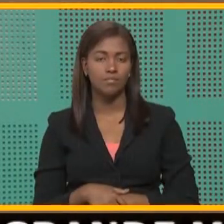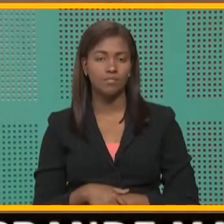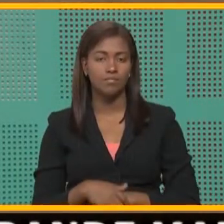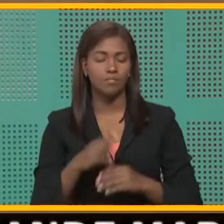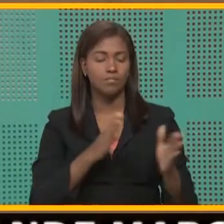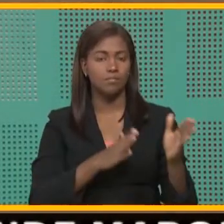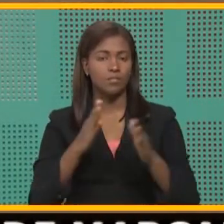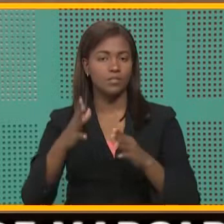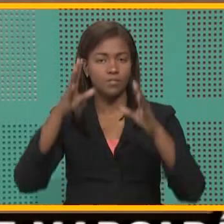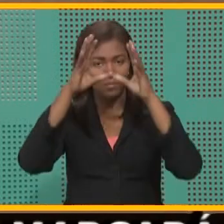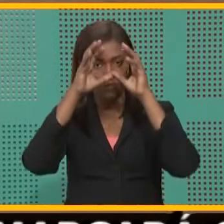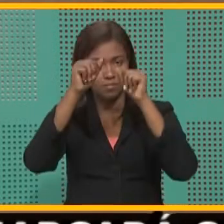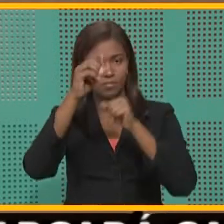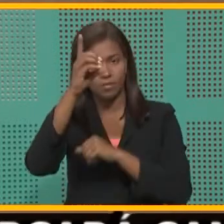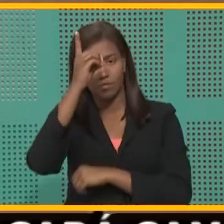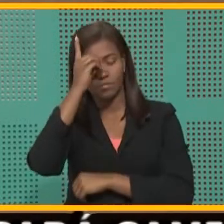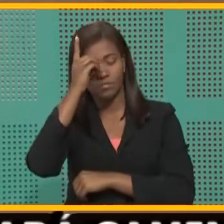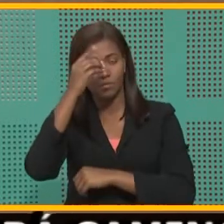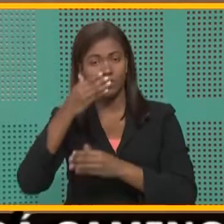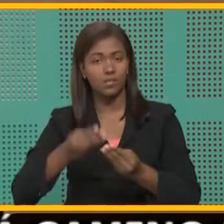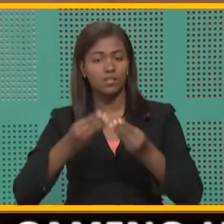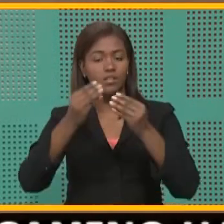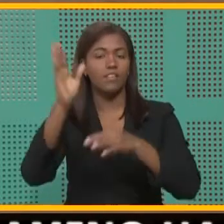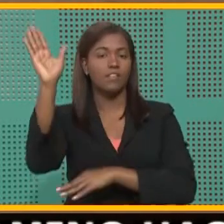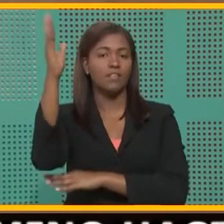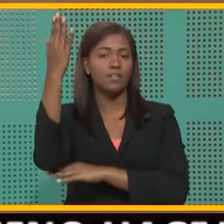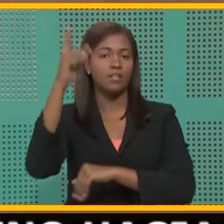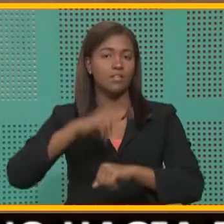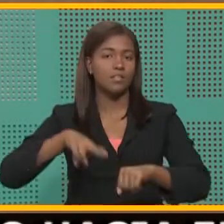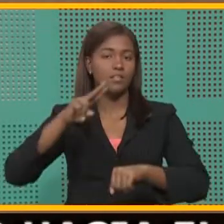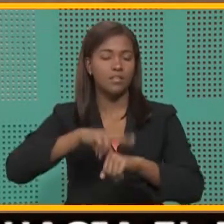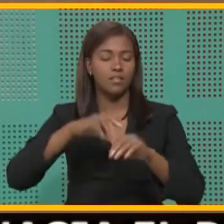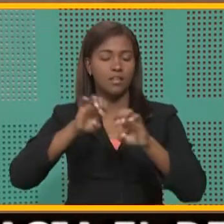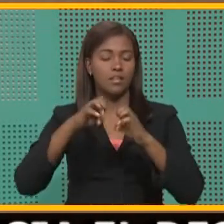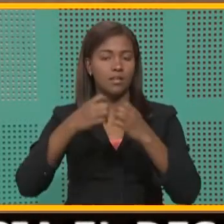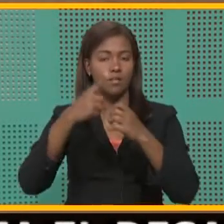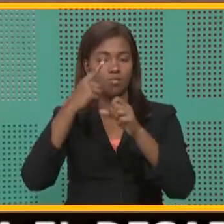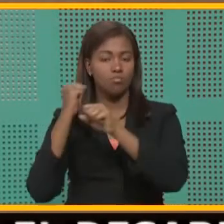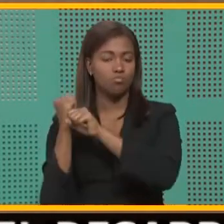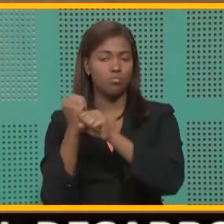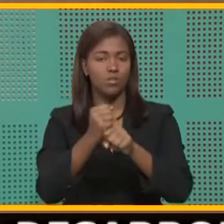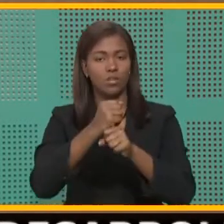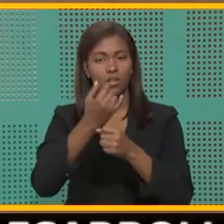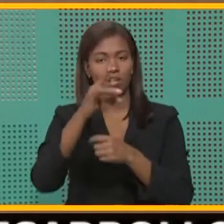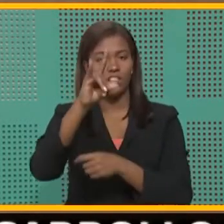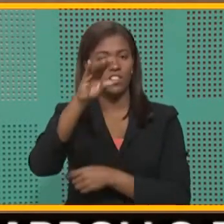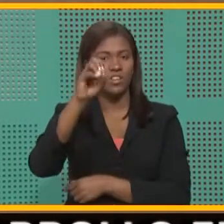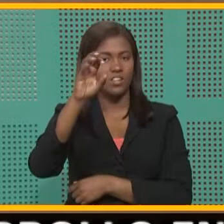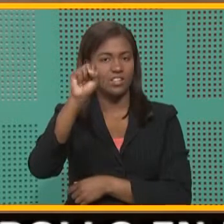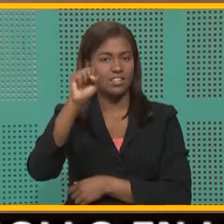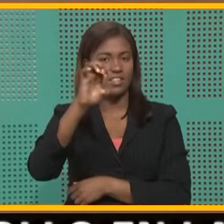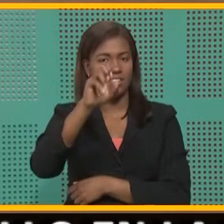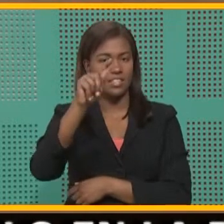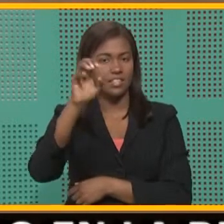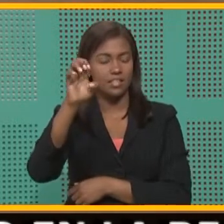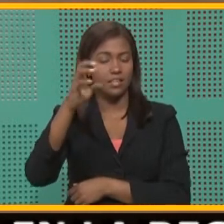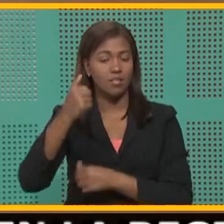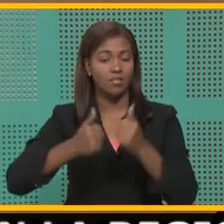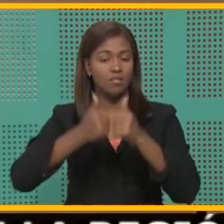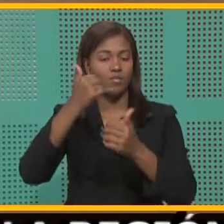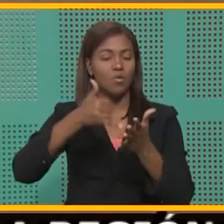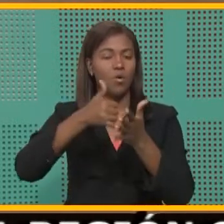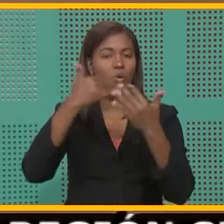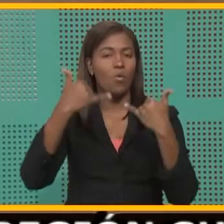En otro orden, el presidente Danilo Medina entregó la bandera nacional al equipo de béisbol Los Toros del Este, triunfador del torneo invernal